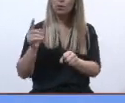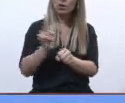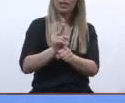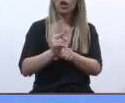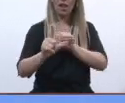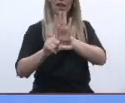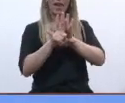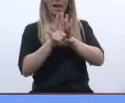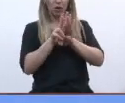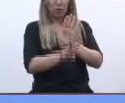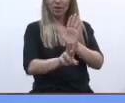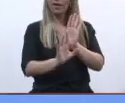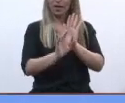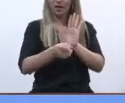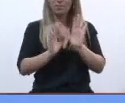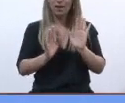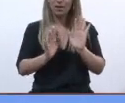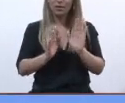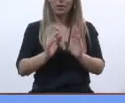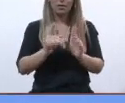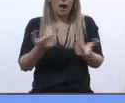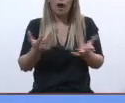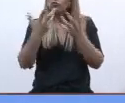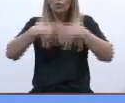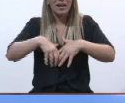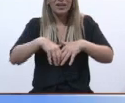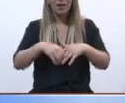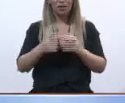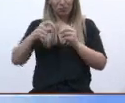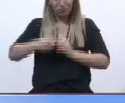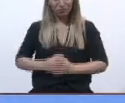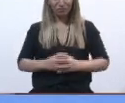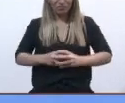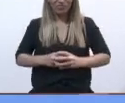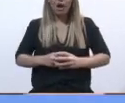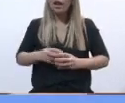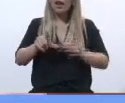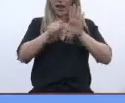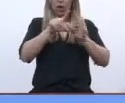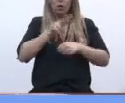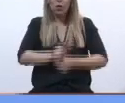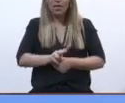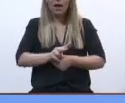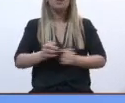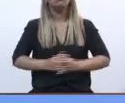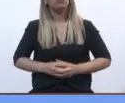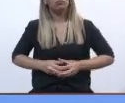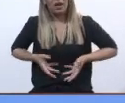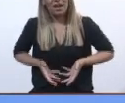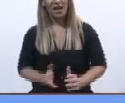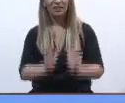legal, tanto antes como después del nacimiento. No hace falta ningún jurisconsulto,